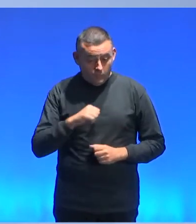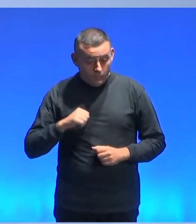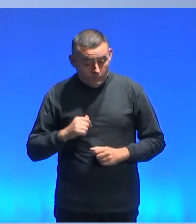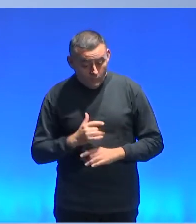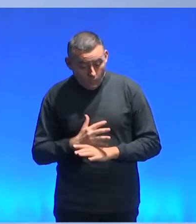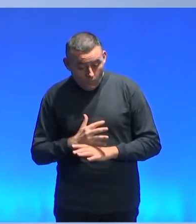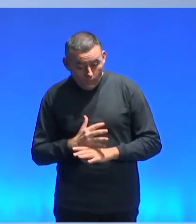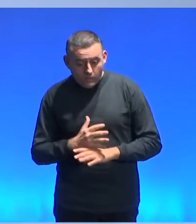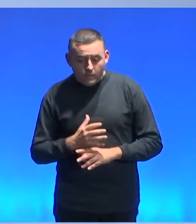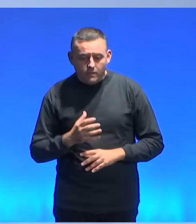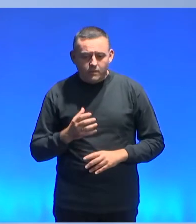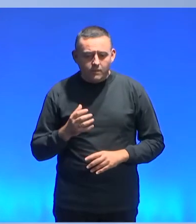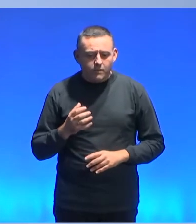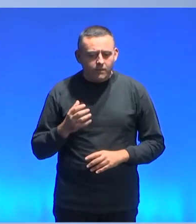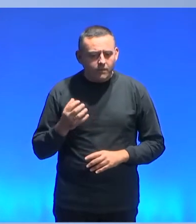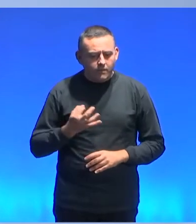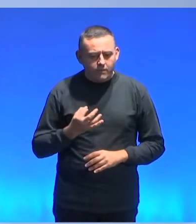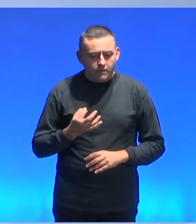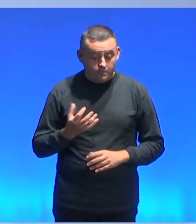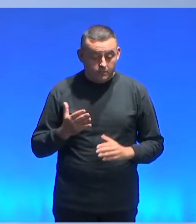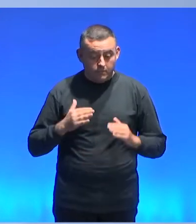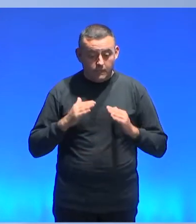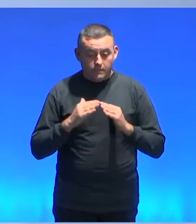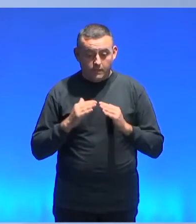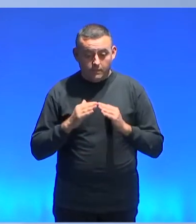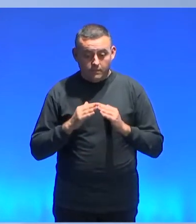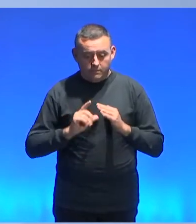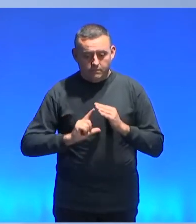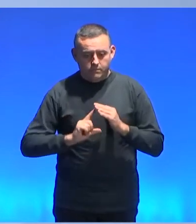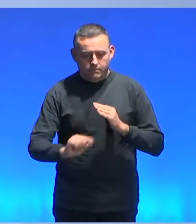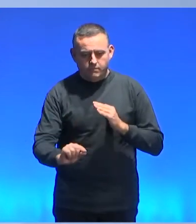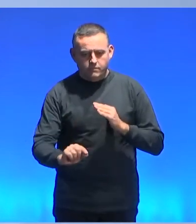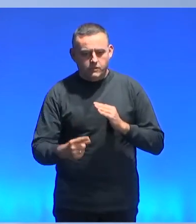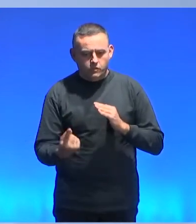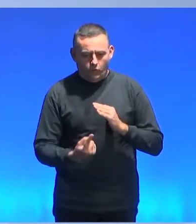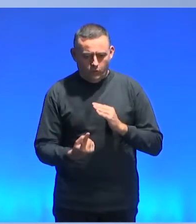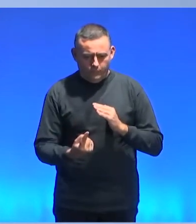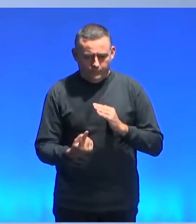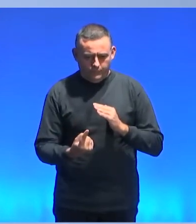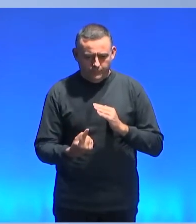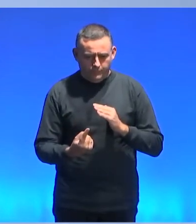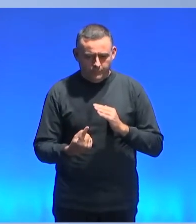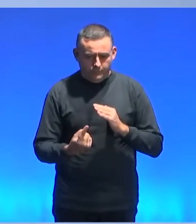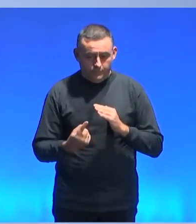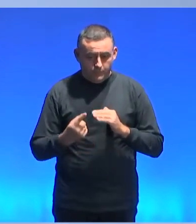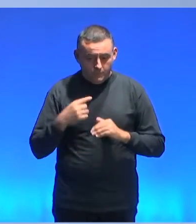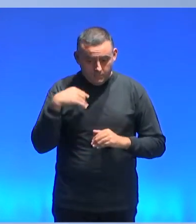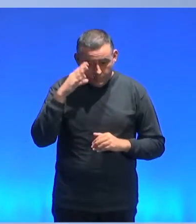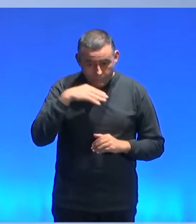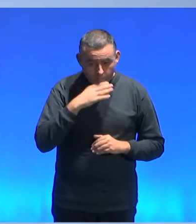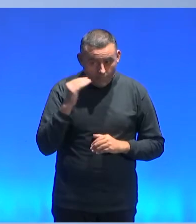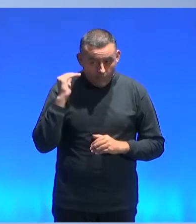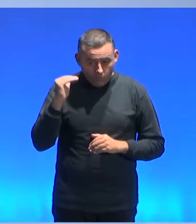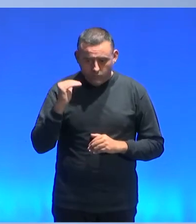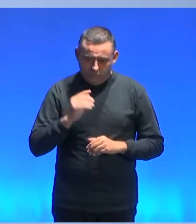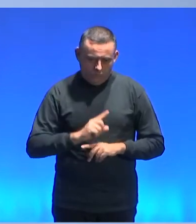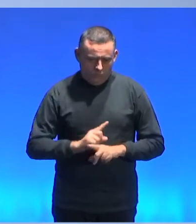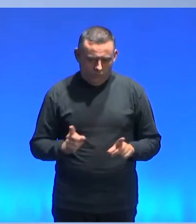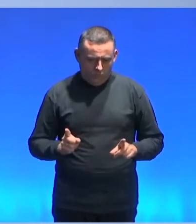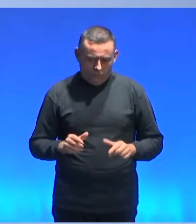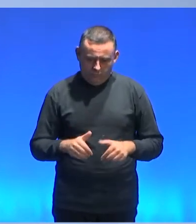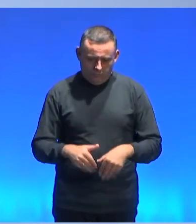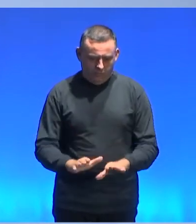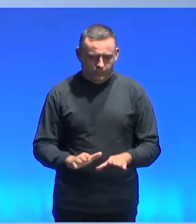tienen que salir de casa, salir sin adultos. En un pacto que es